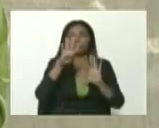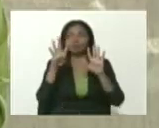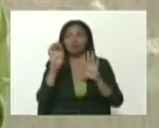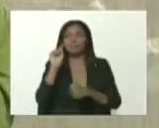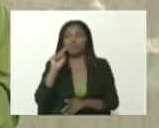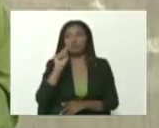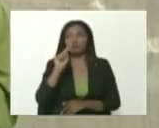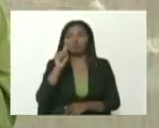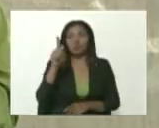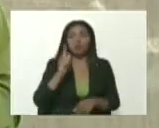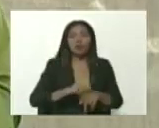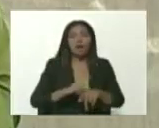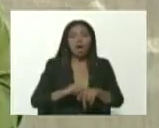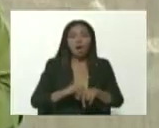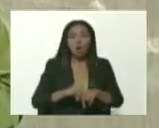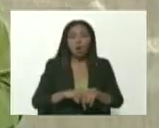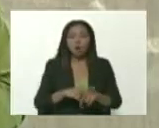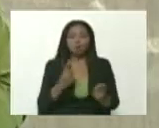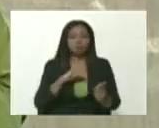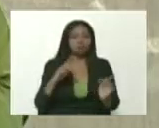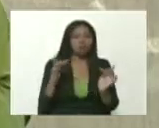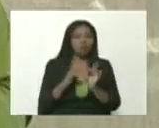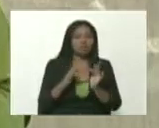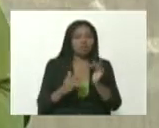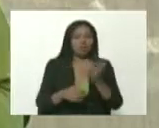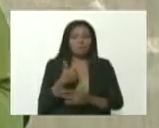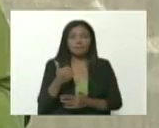5:49. Llevamos 1:40 conectados,